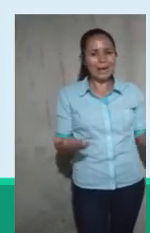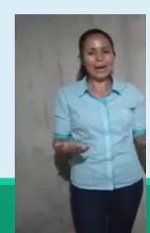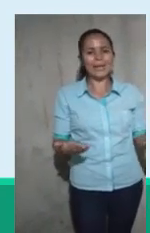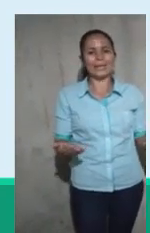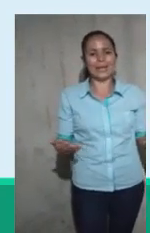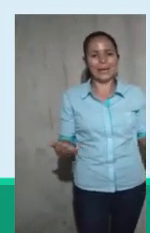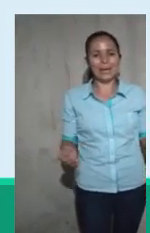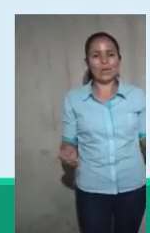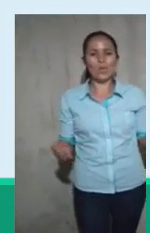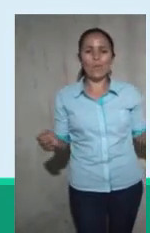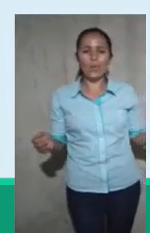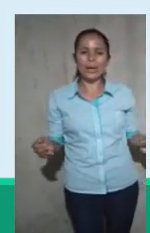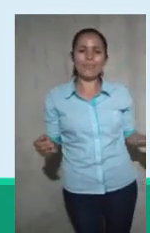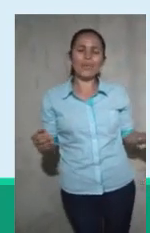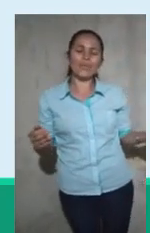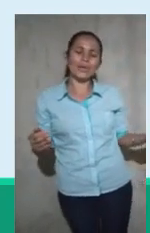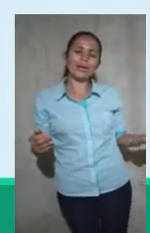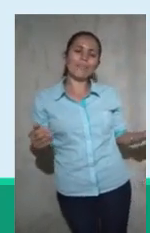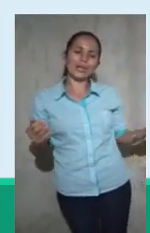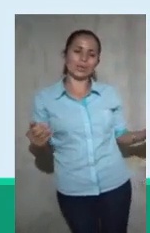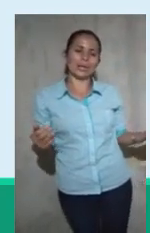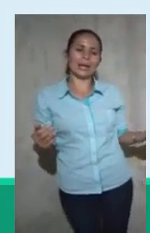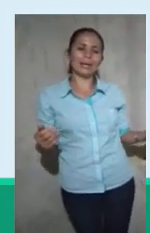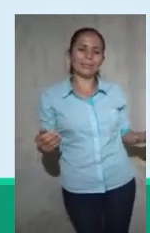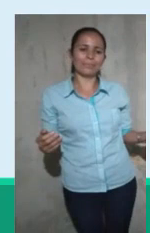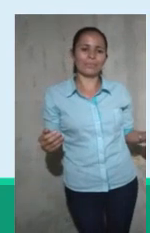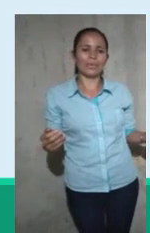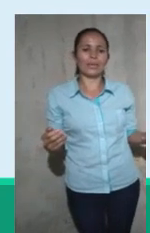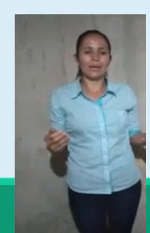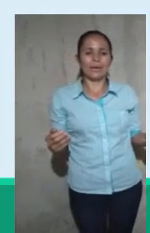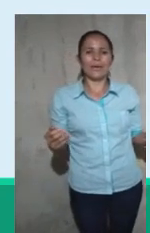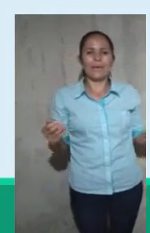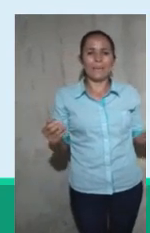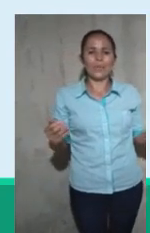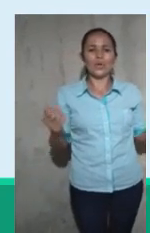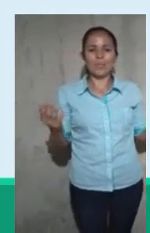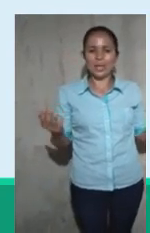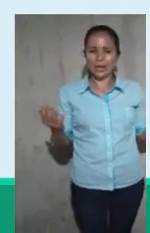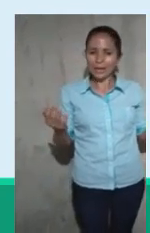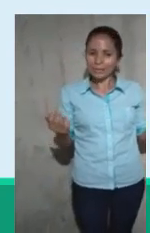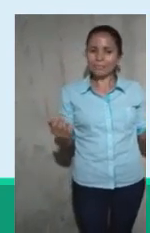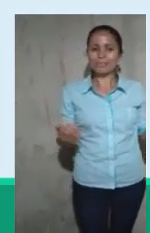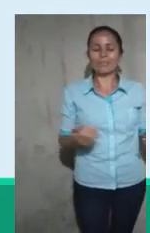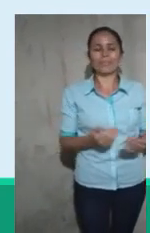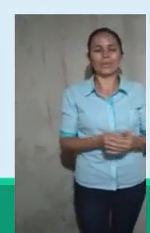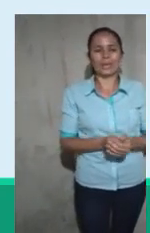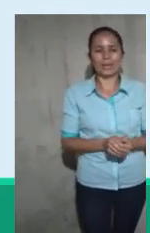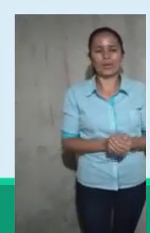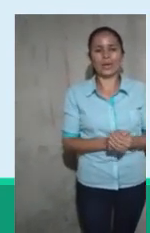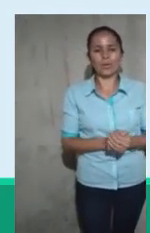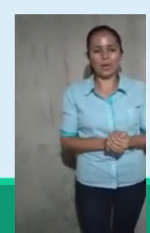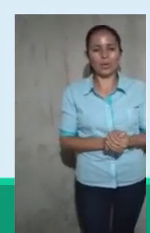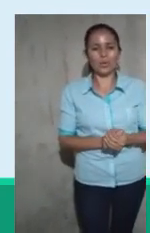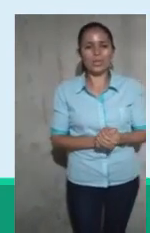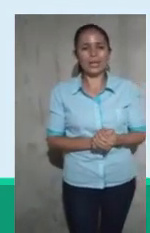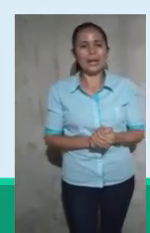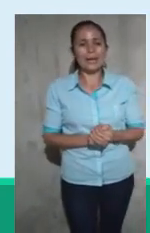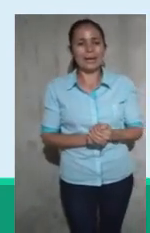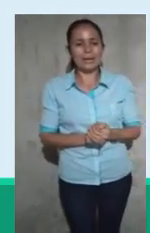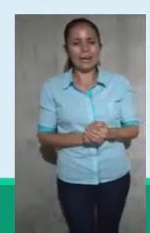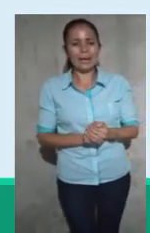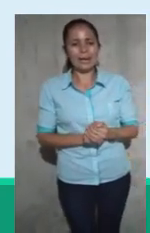la ventaja de tener un buen perfil personal? Muy bien. Tenemos la número